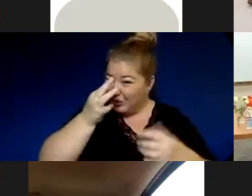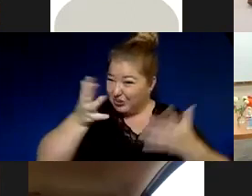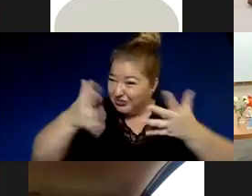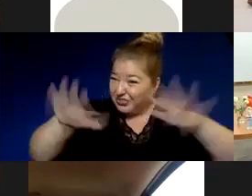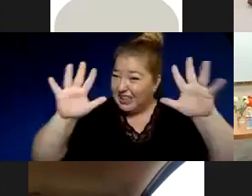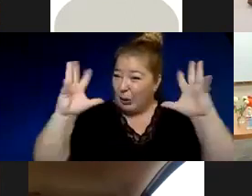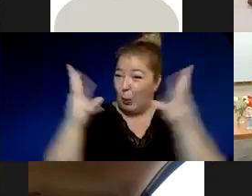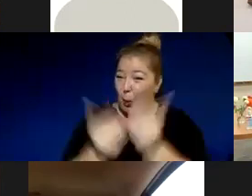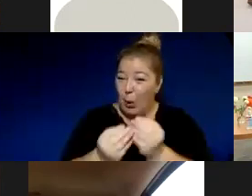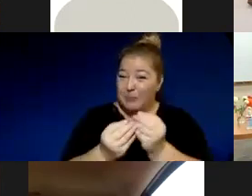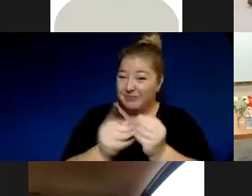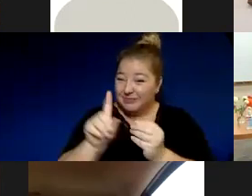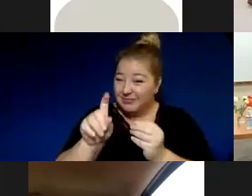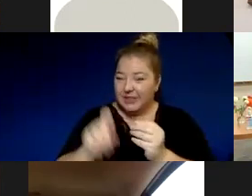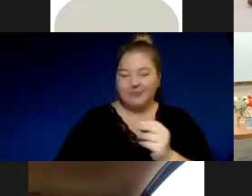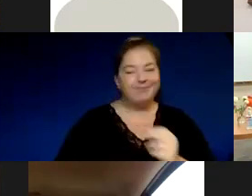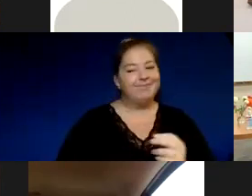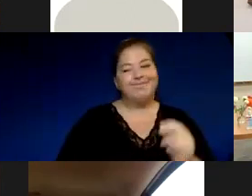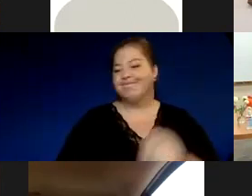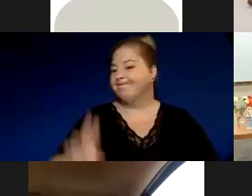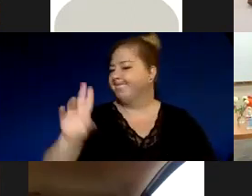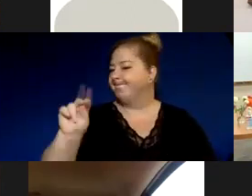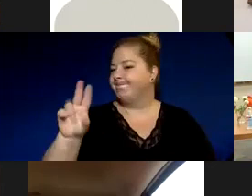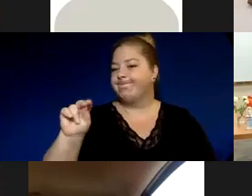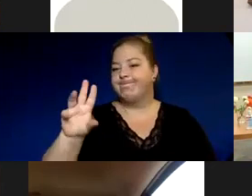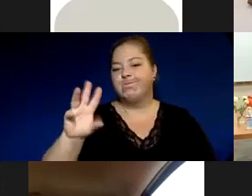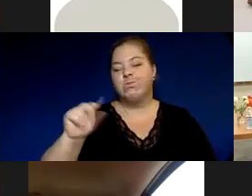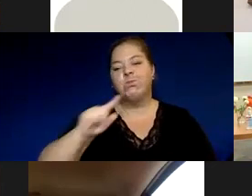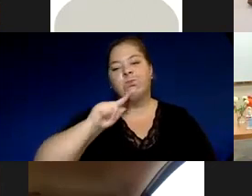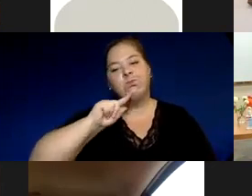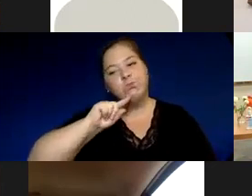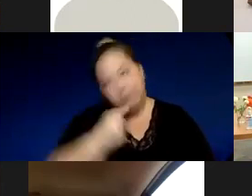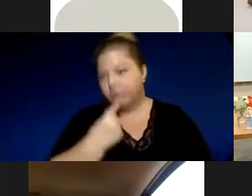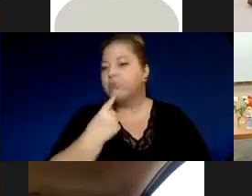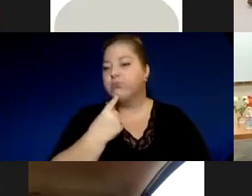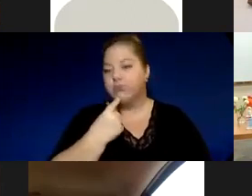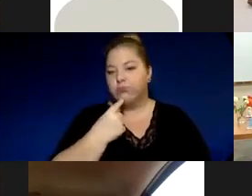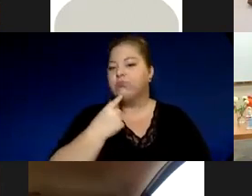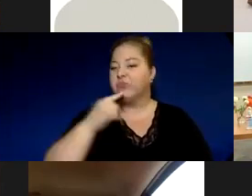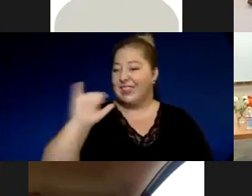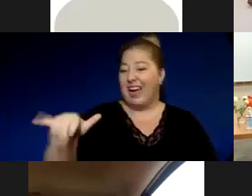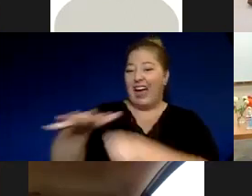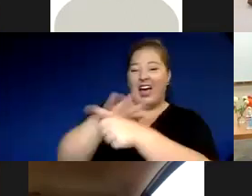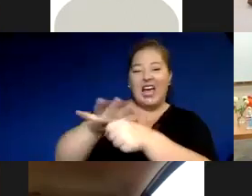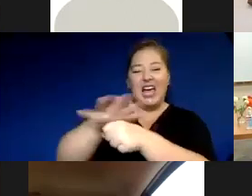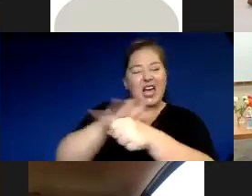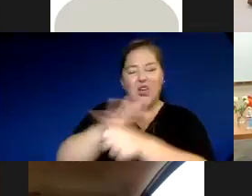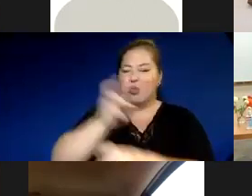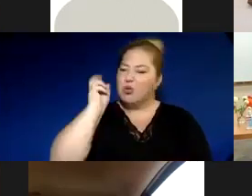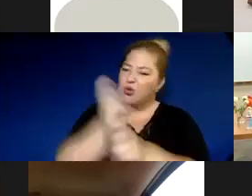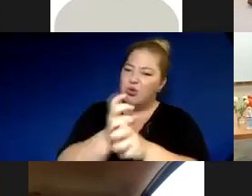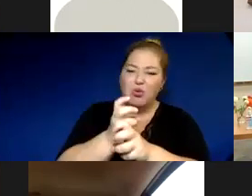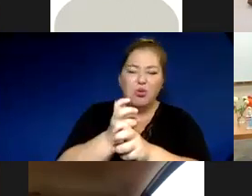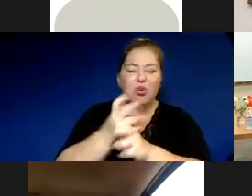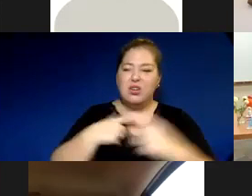al igual que en la parte oeste de Wright Creek, debido a